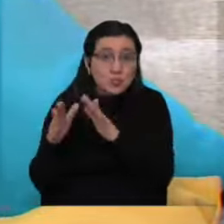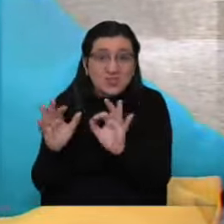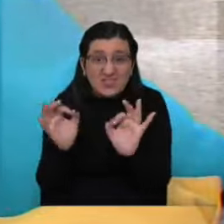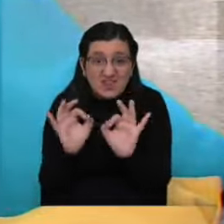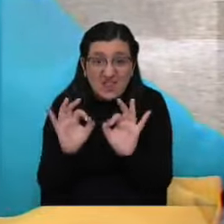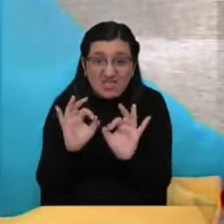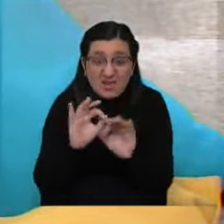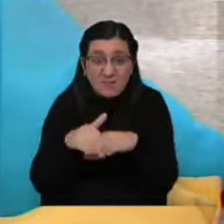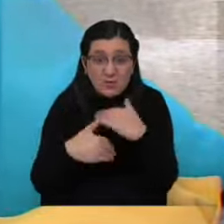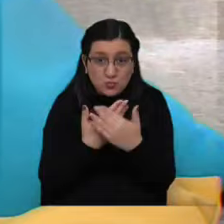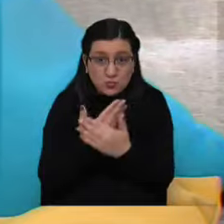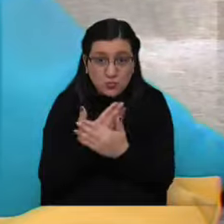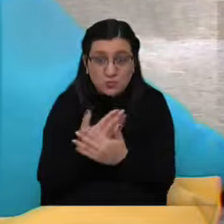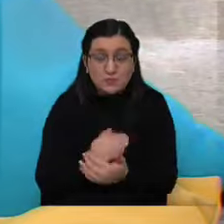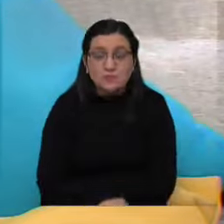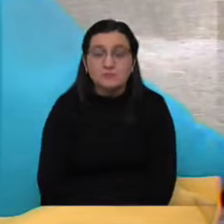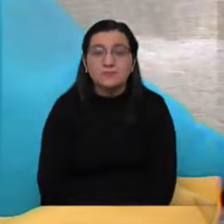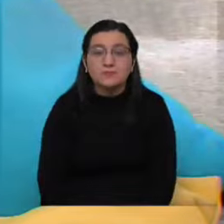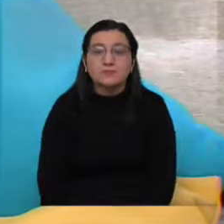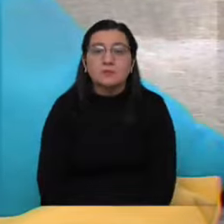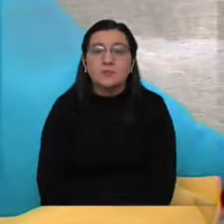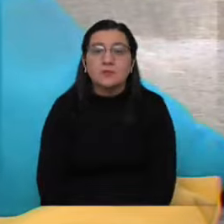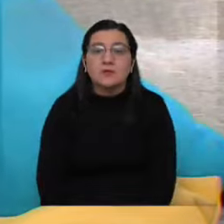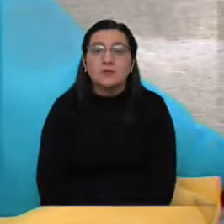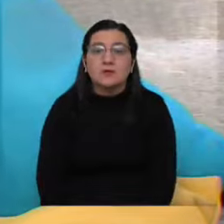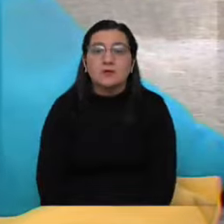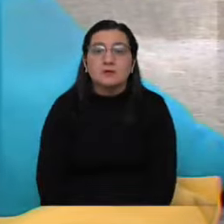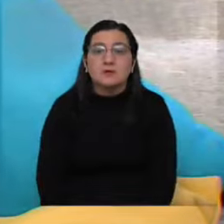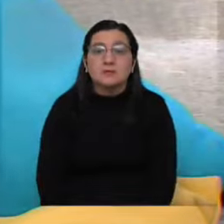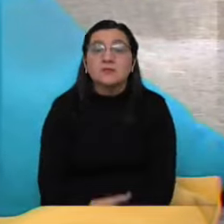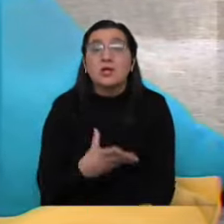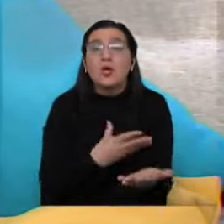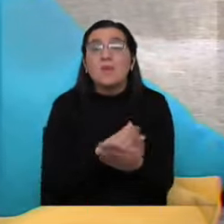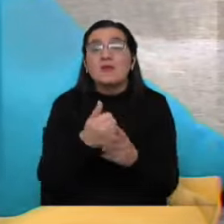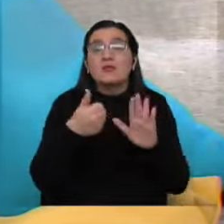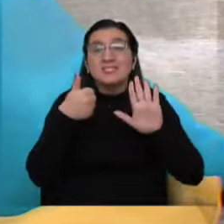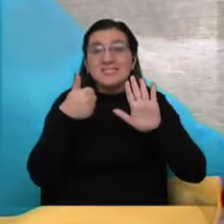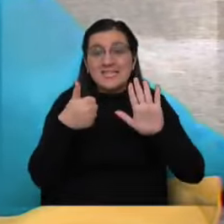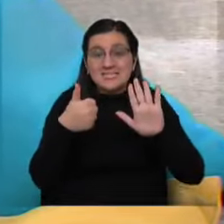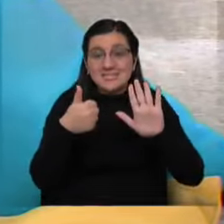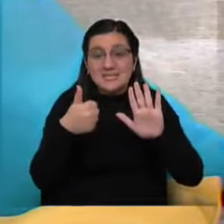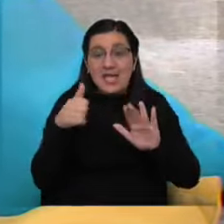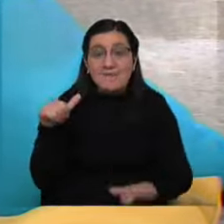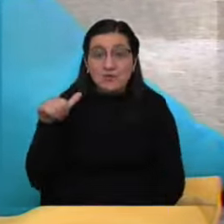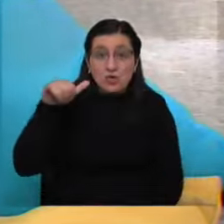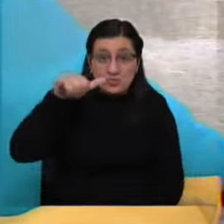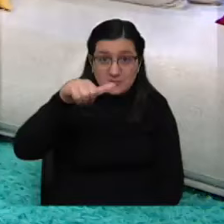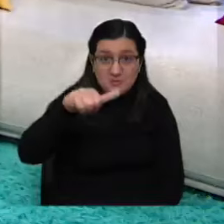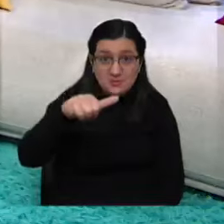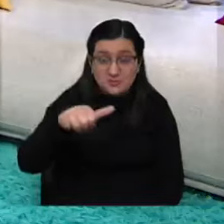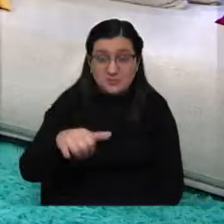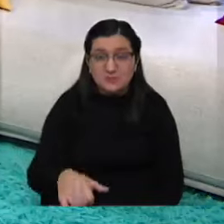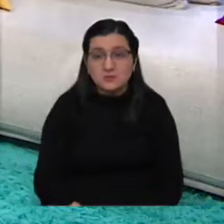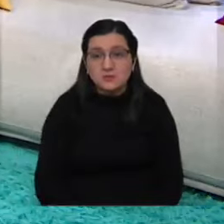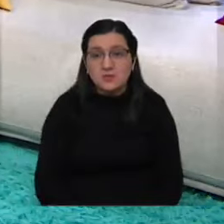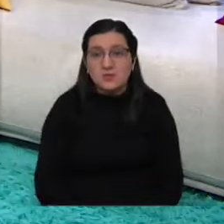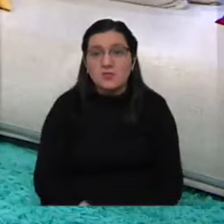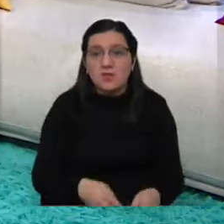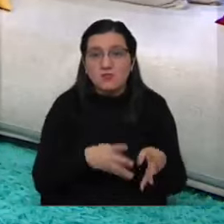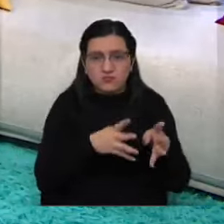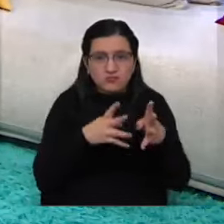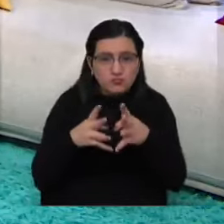parlamento Según dicen sus integrantes se realiza la compra de seis este aviones seis aviones de combate